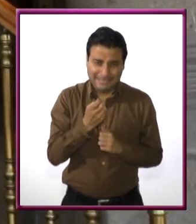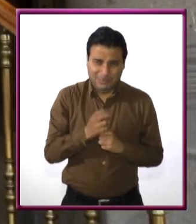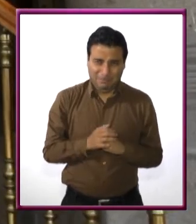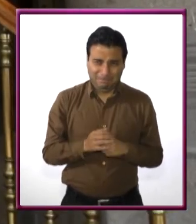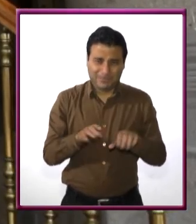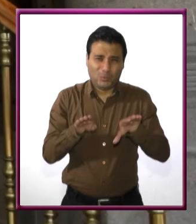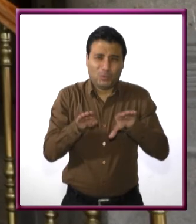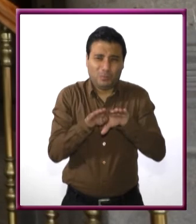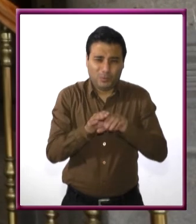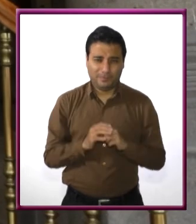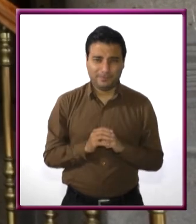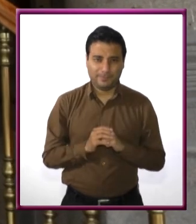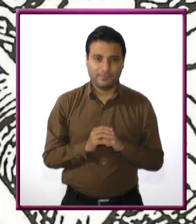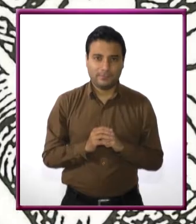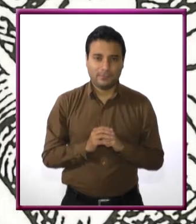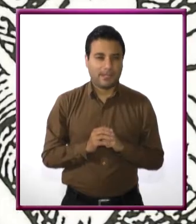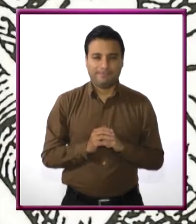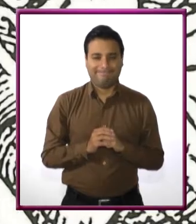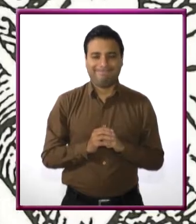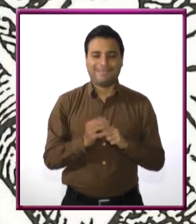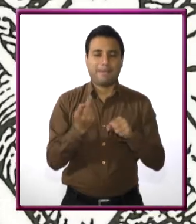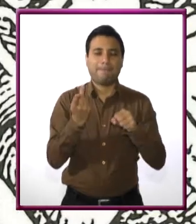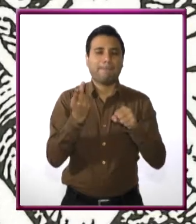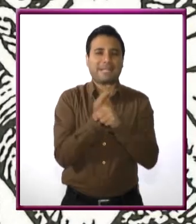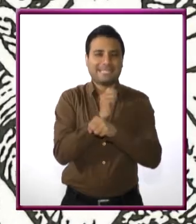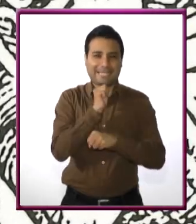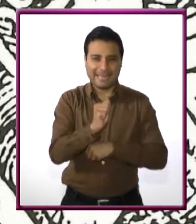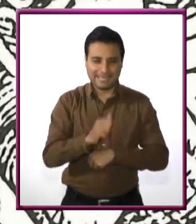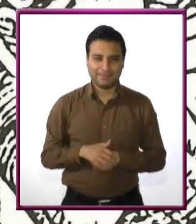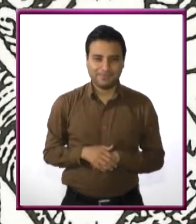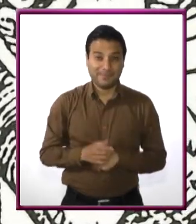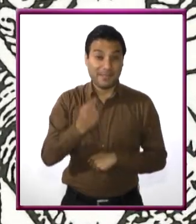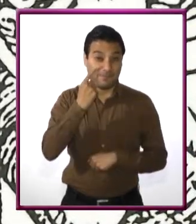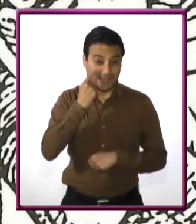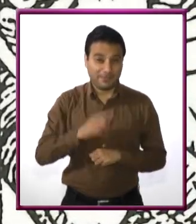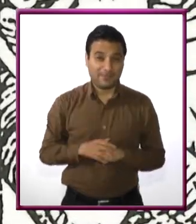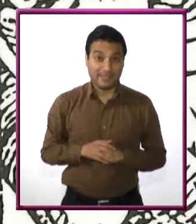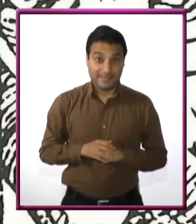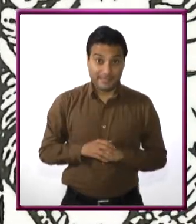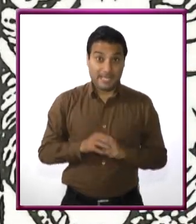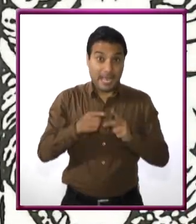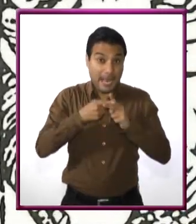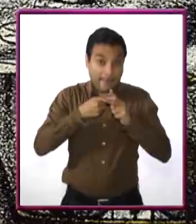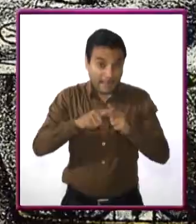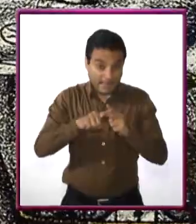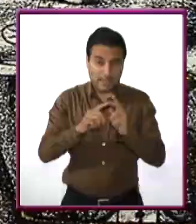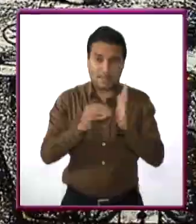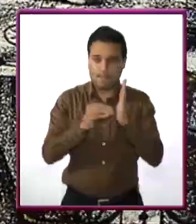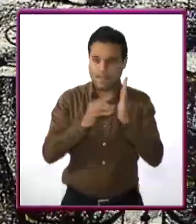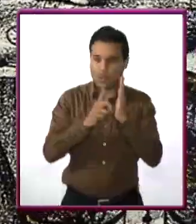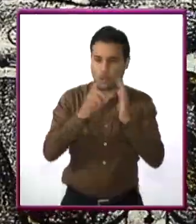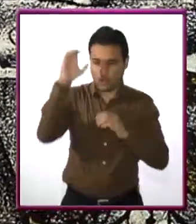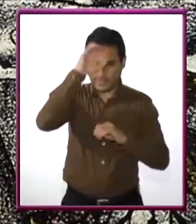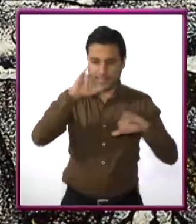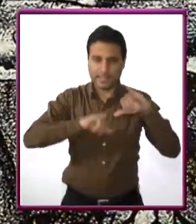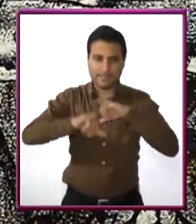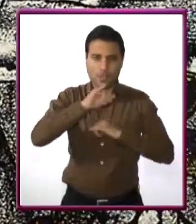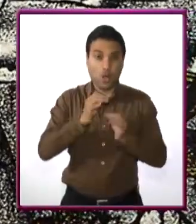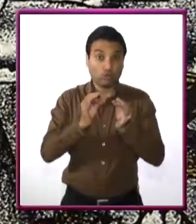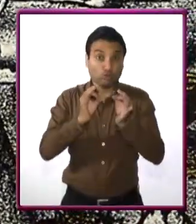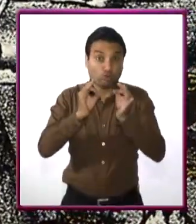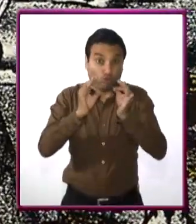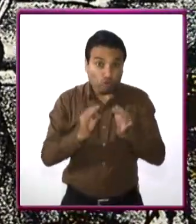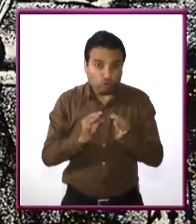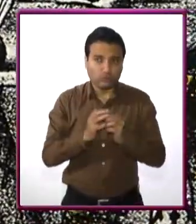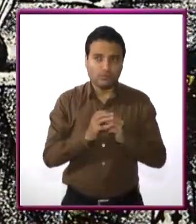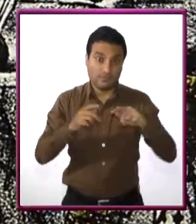poco científicos y tan mágicos. Pero para nada, amiga. ¿No? De hecho, el origen del pensamiento científico de cierta manera tiene